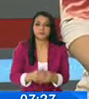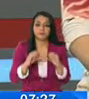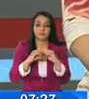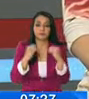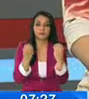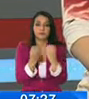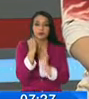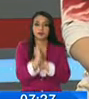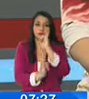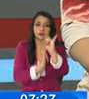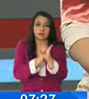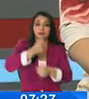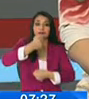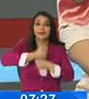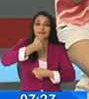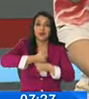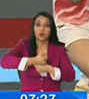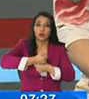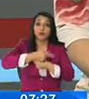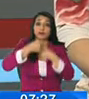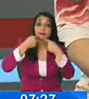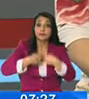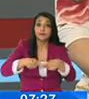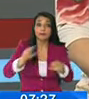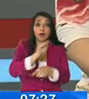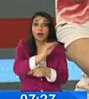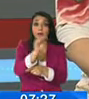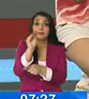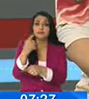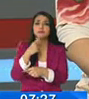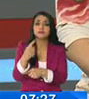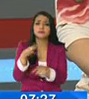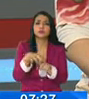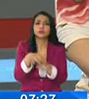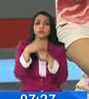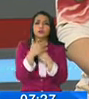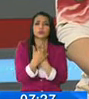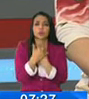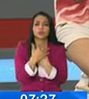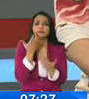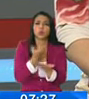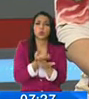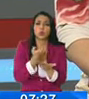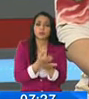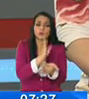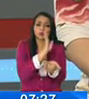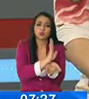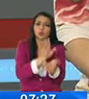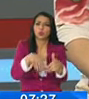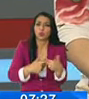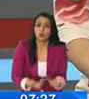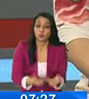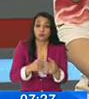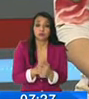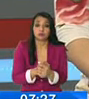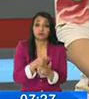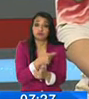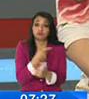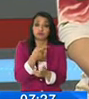Organización Internacional del Trabajo, OIT, alerta sobre la situación financiera del Seguro Social ecuatoriano. El organismo